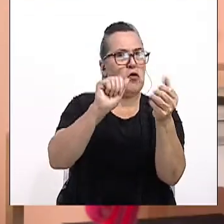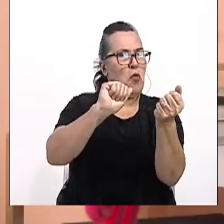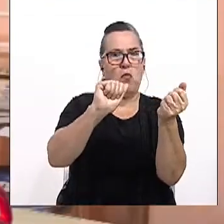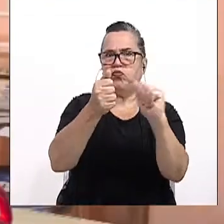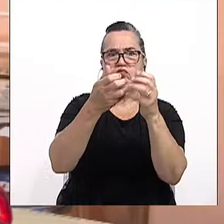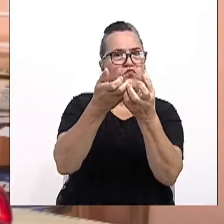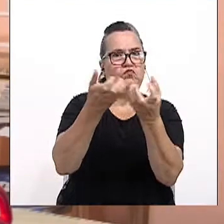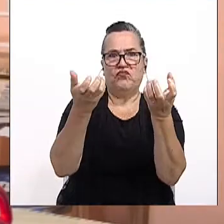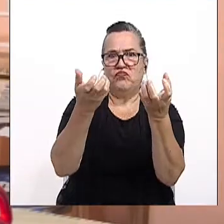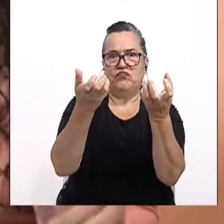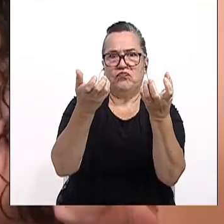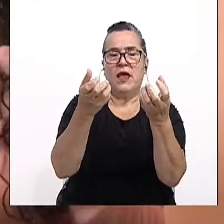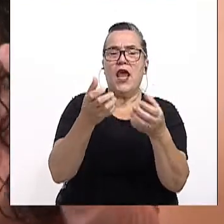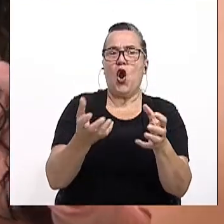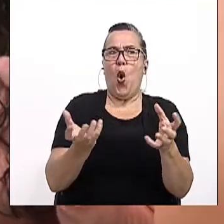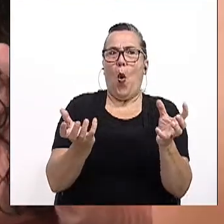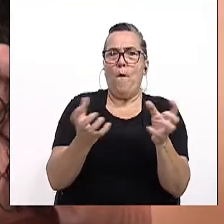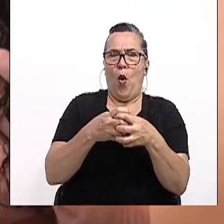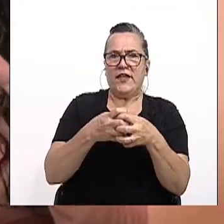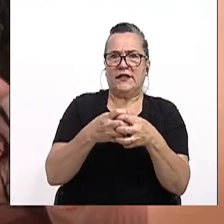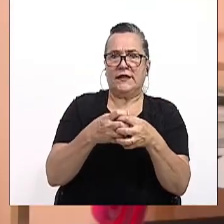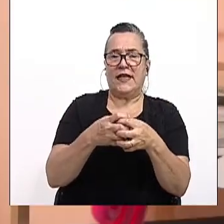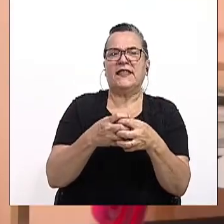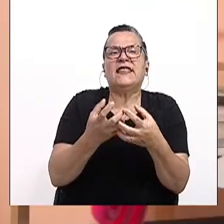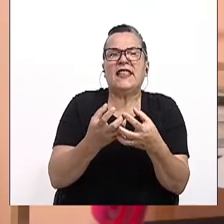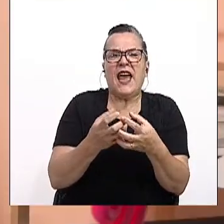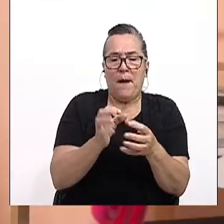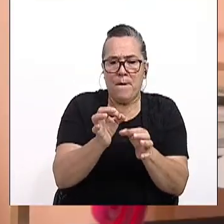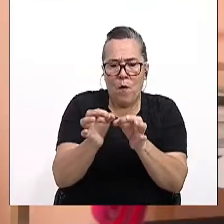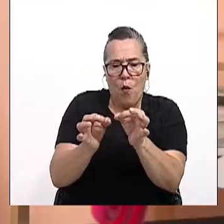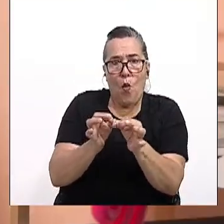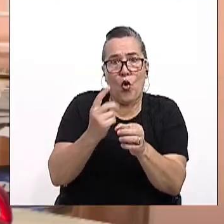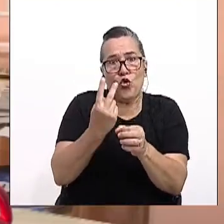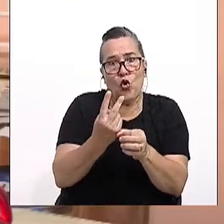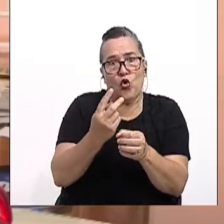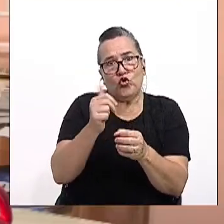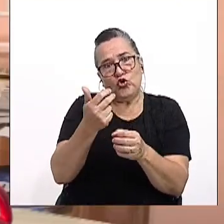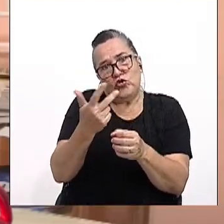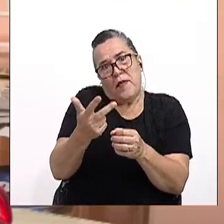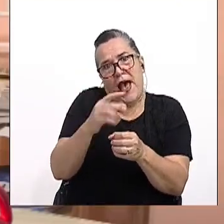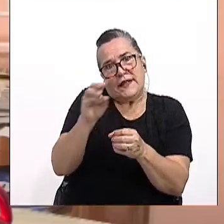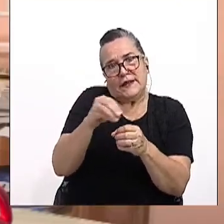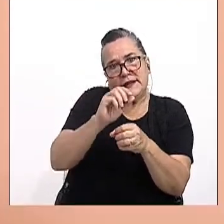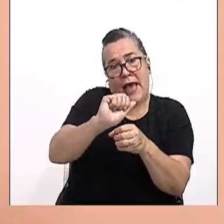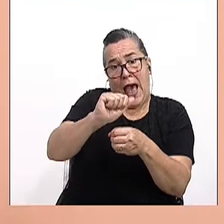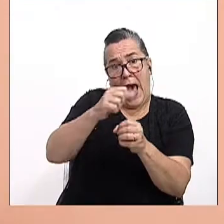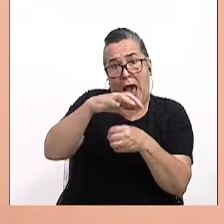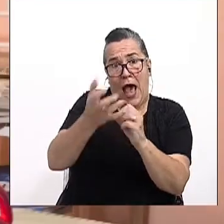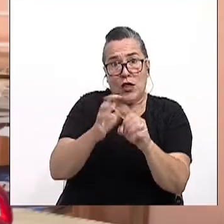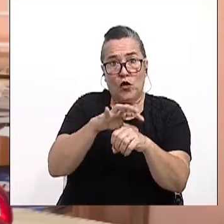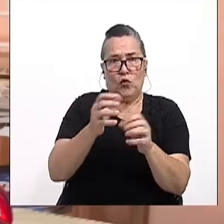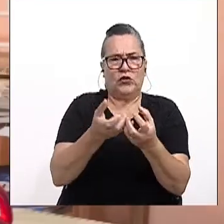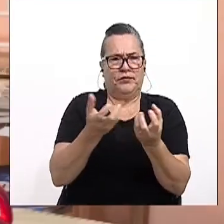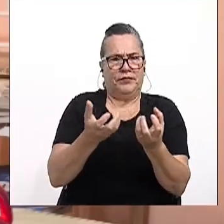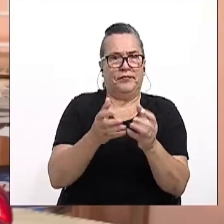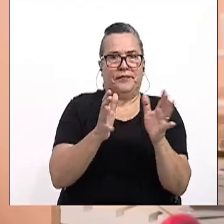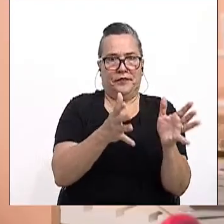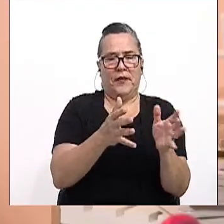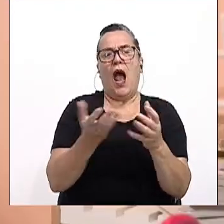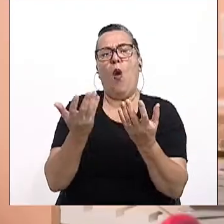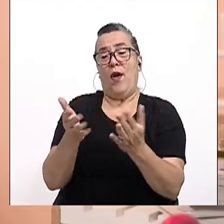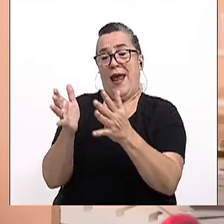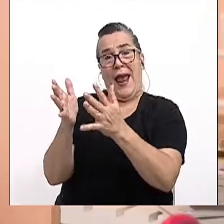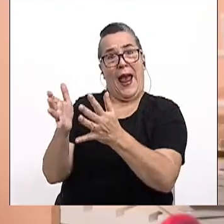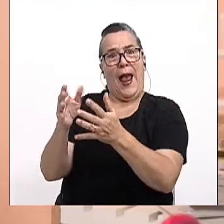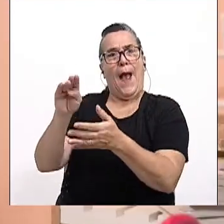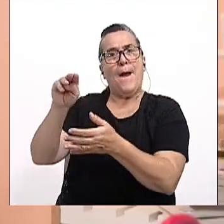pueden dividir, y compuestas, las que forman moléculas de 2 o más átomos que se pueden separar. Por otra parte, se llama mezclas a